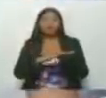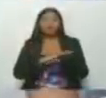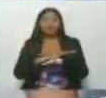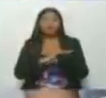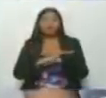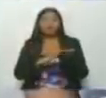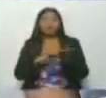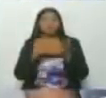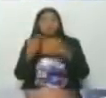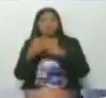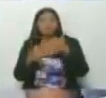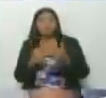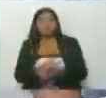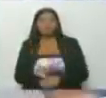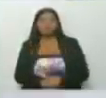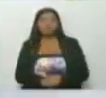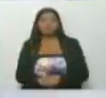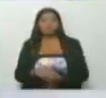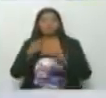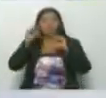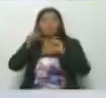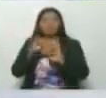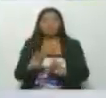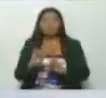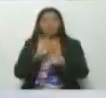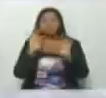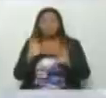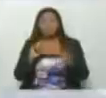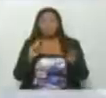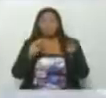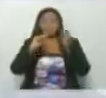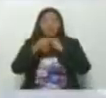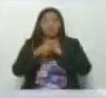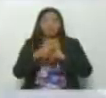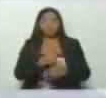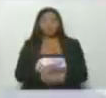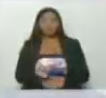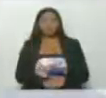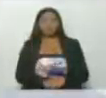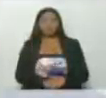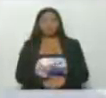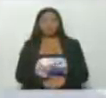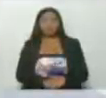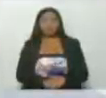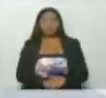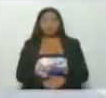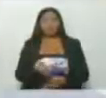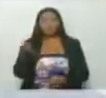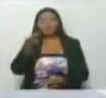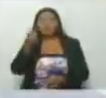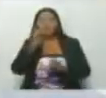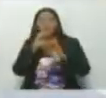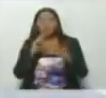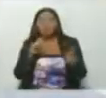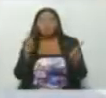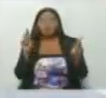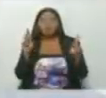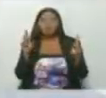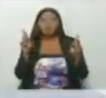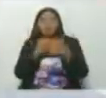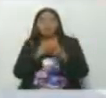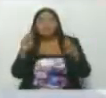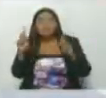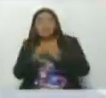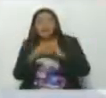activando las acciones lograr esos meses esos cambios y por supuesto tratando de alternar con los ingresos